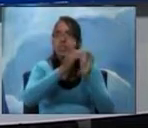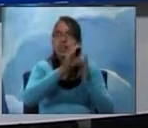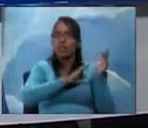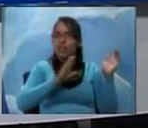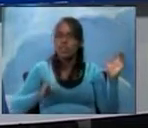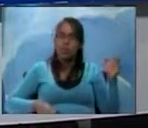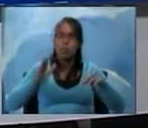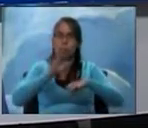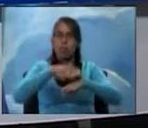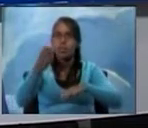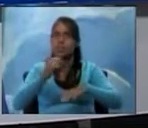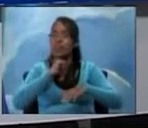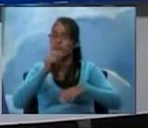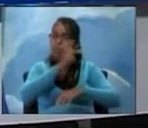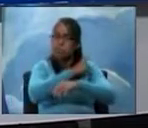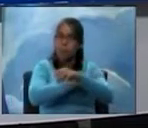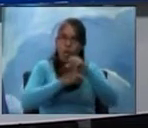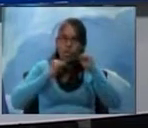Y no me avergüenzo del Evangelio.